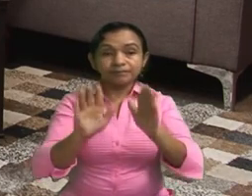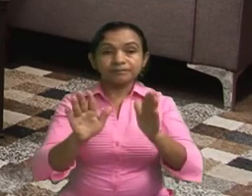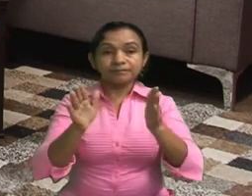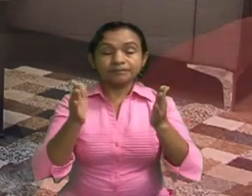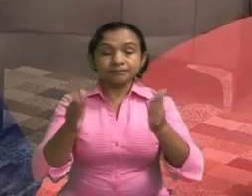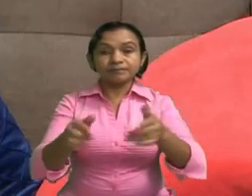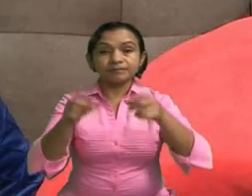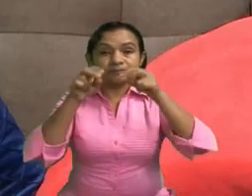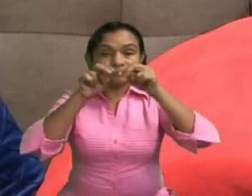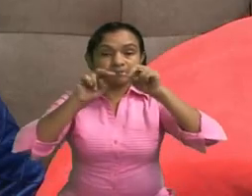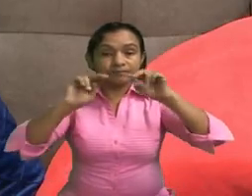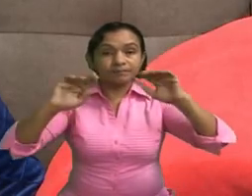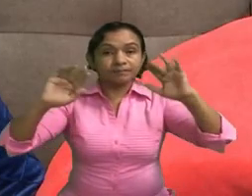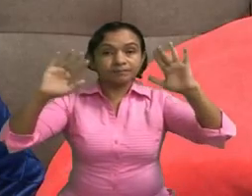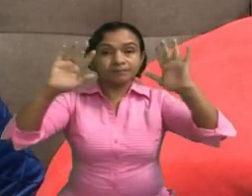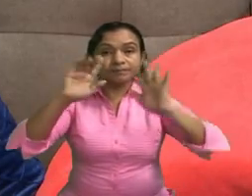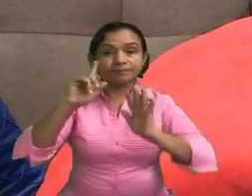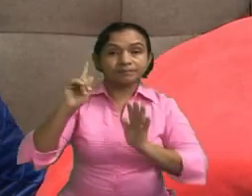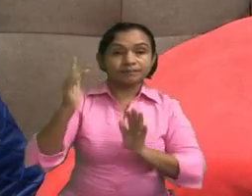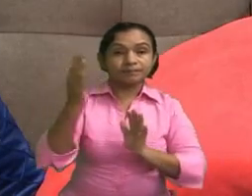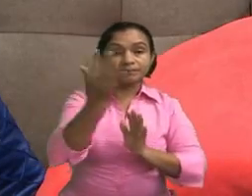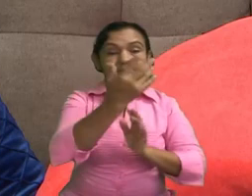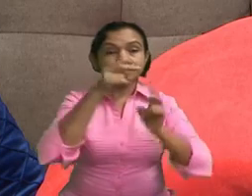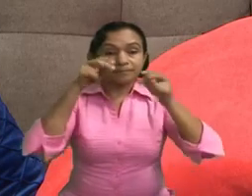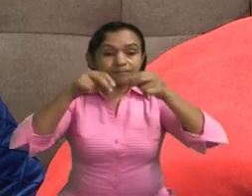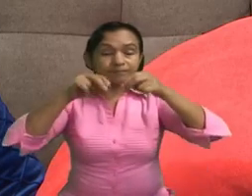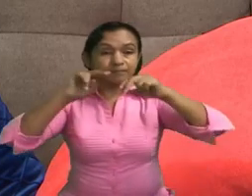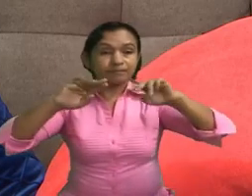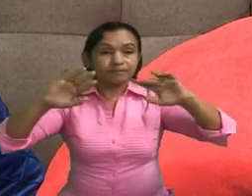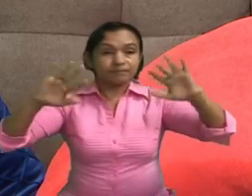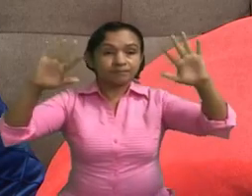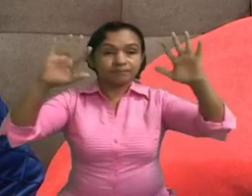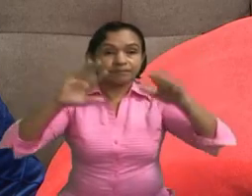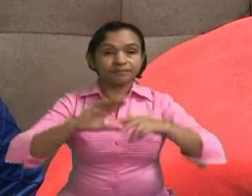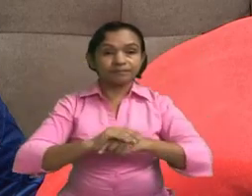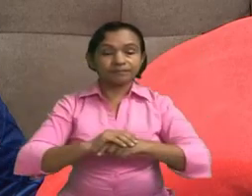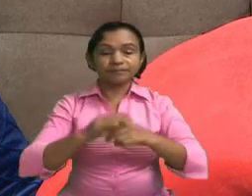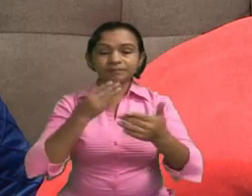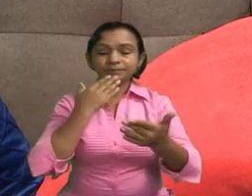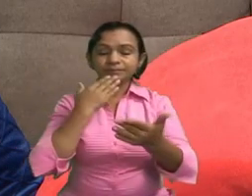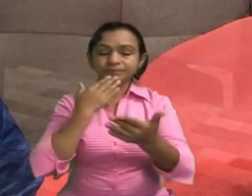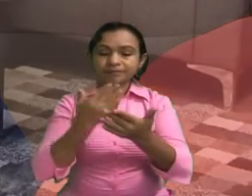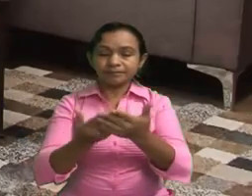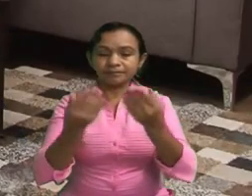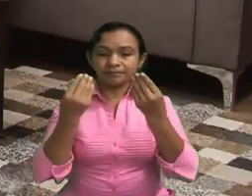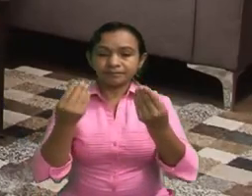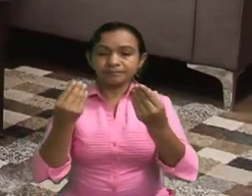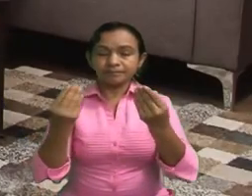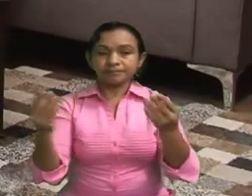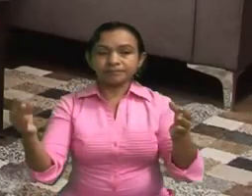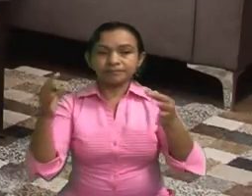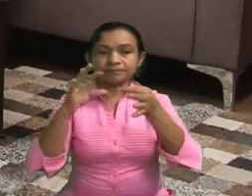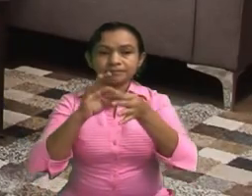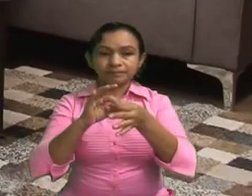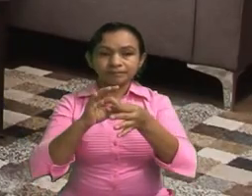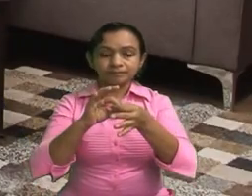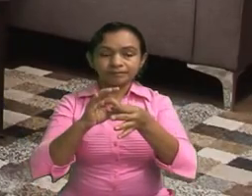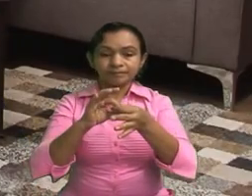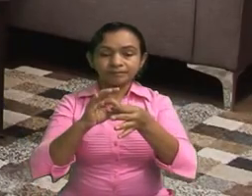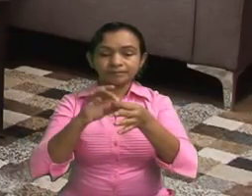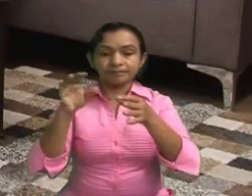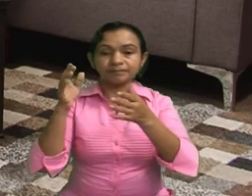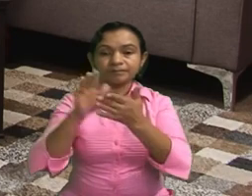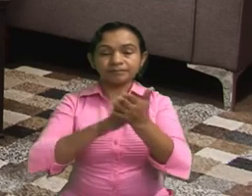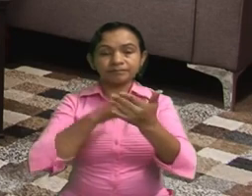esta reserva y de todos nuestros recursos naturales. Compañera, quería agradecerle por habernos acompañado en esta edición de